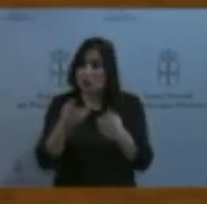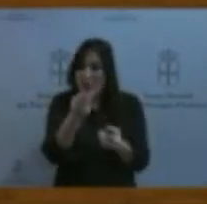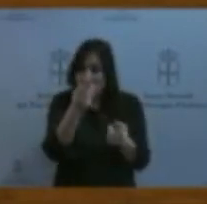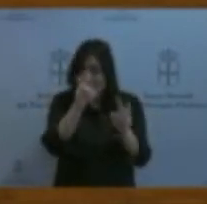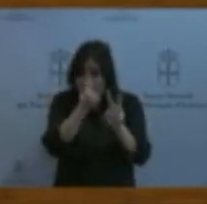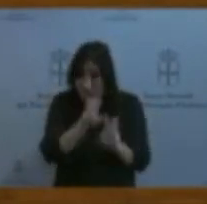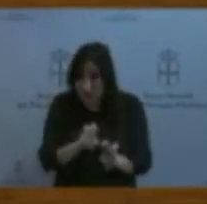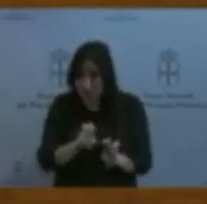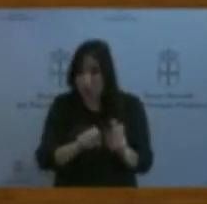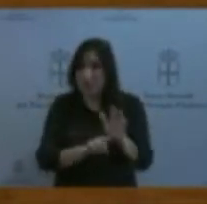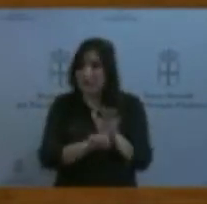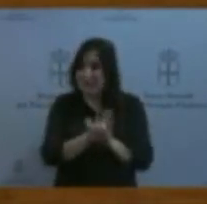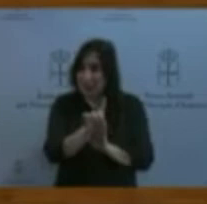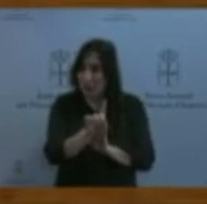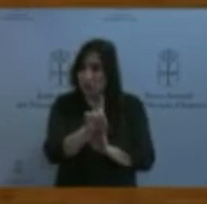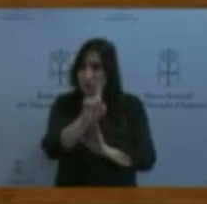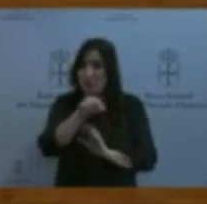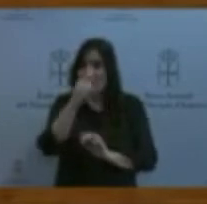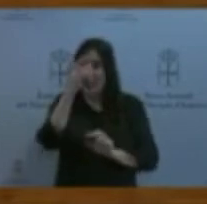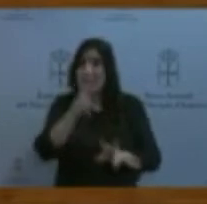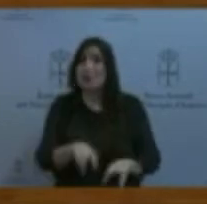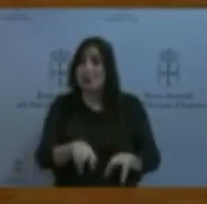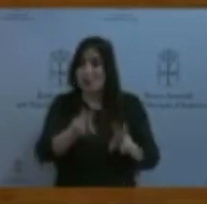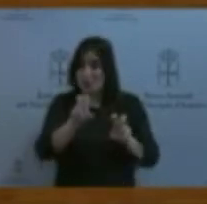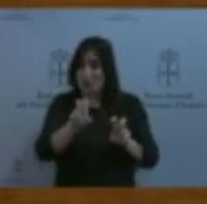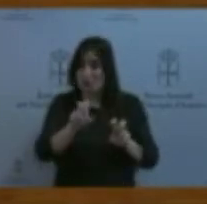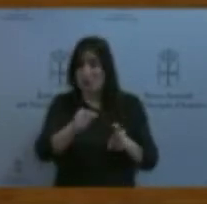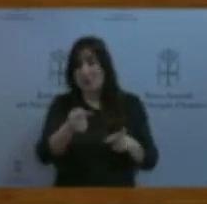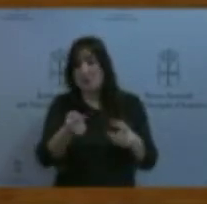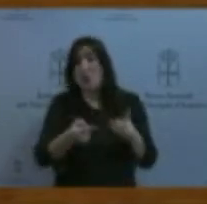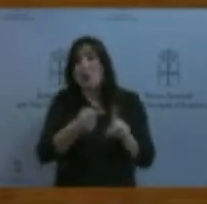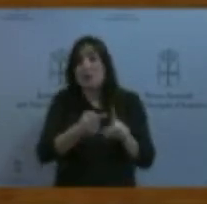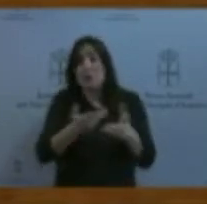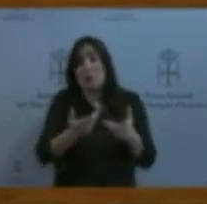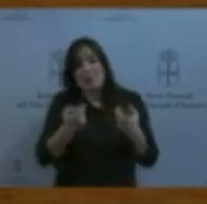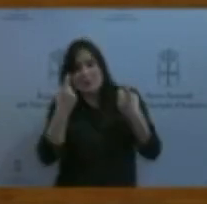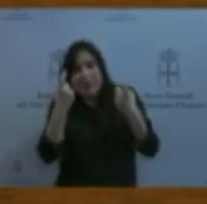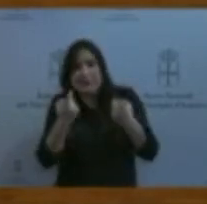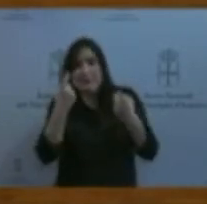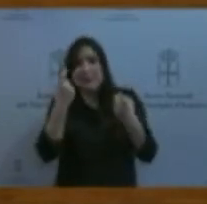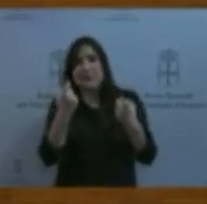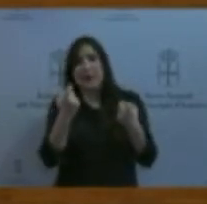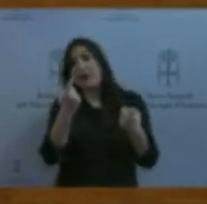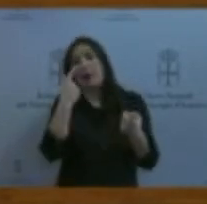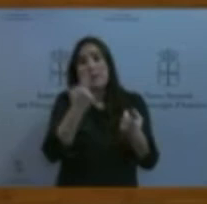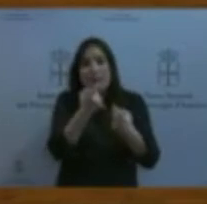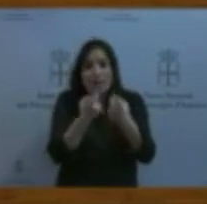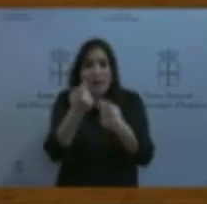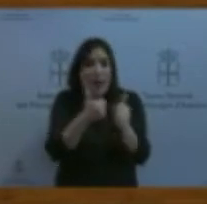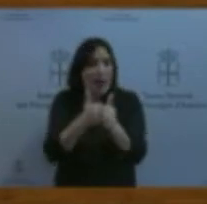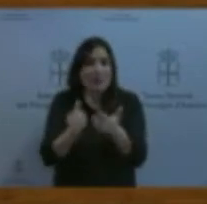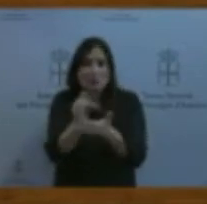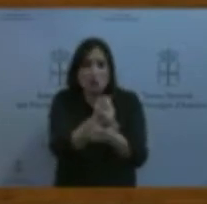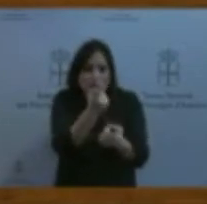innovación tratan precisamente de recabar las aportaciones de todos los agentes involucrados en cada una de las